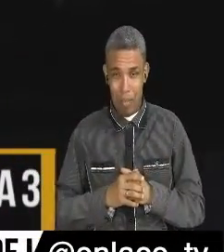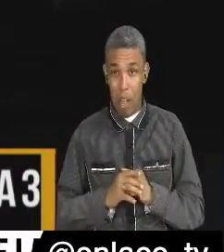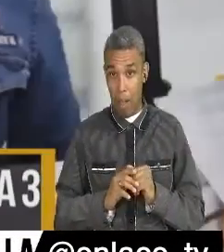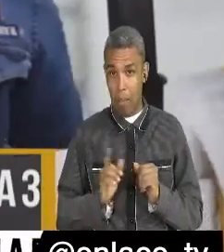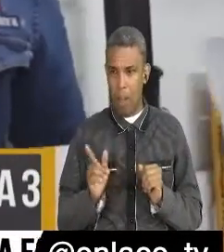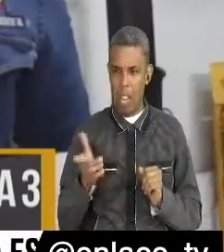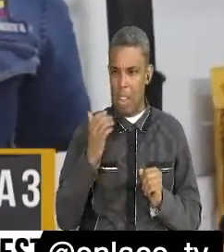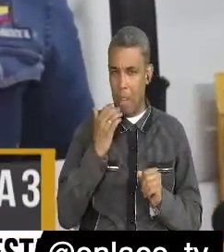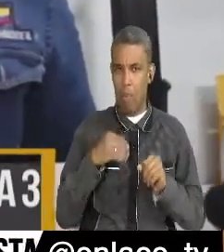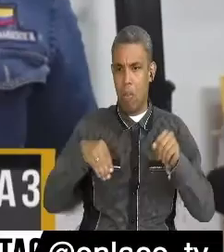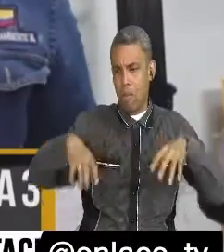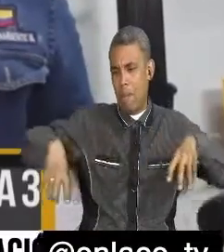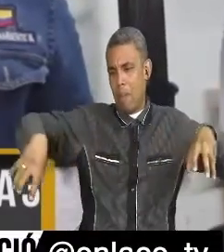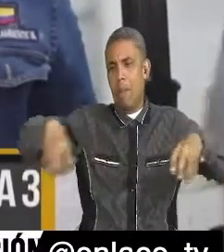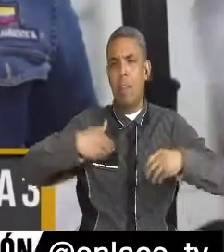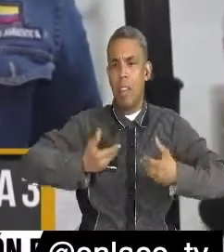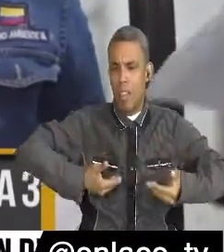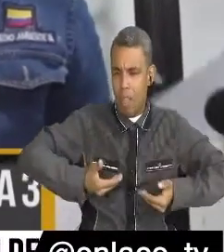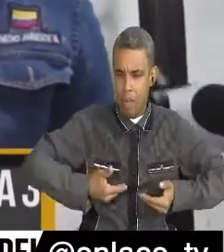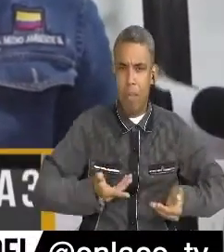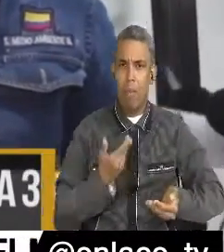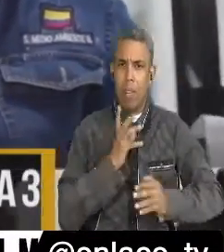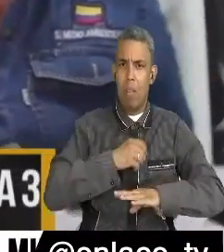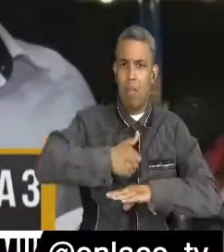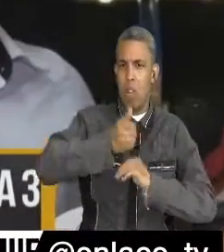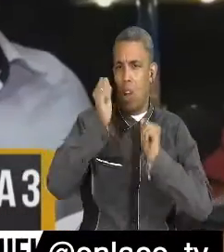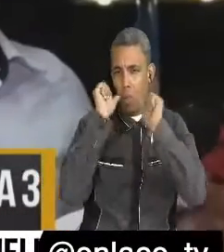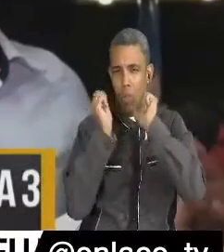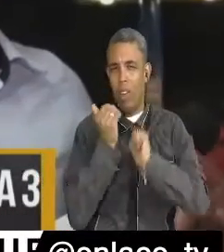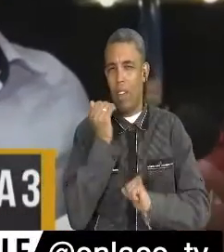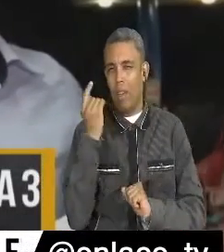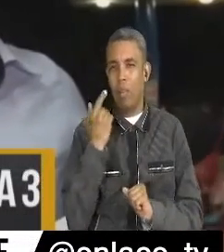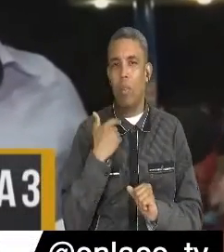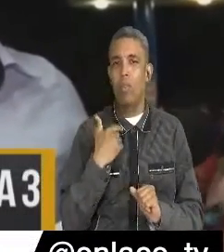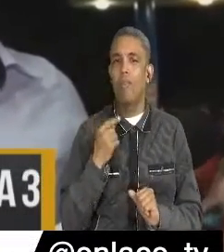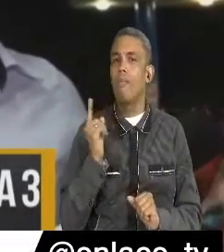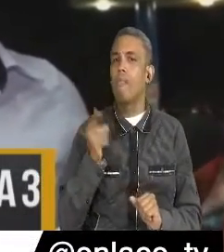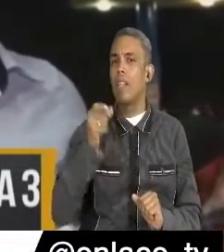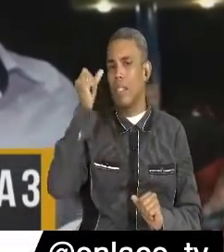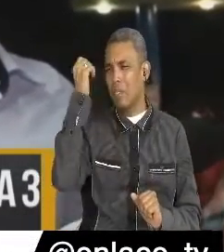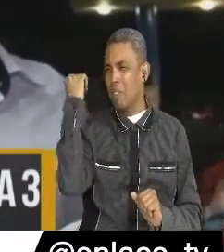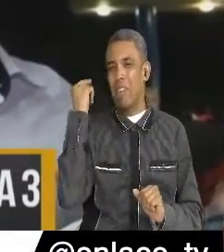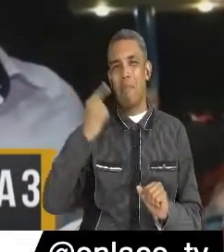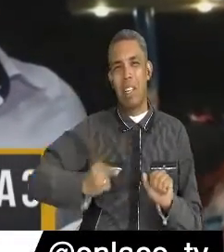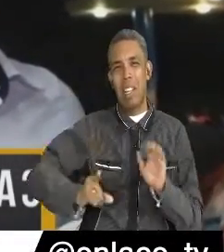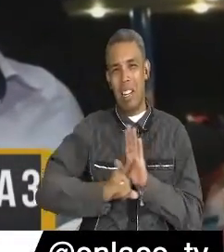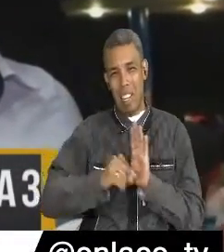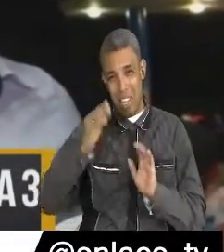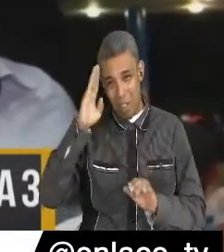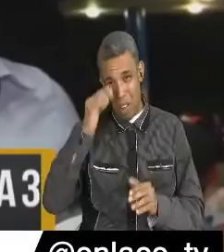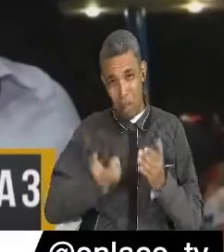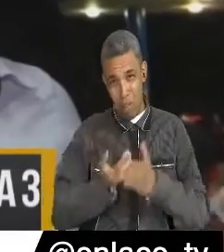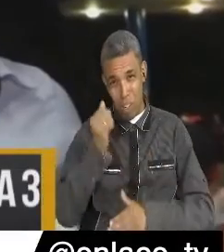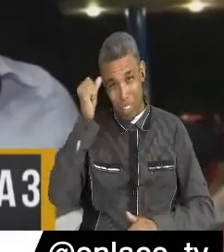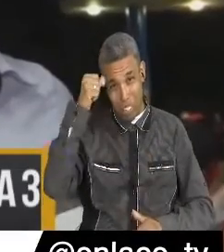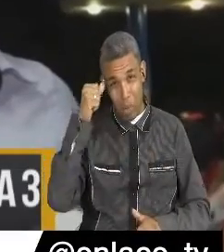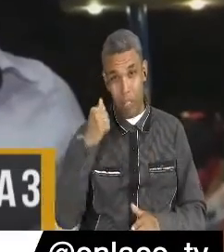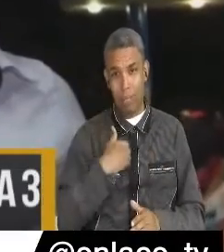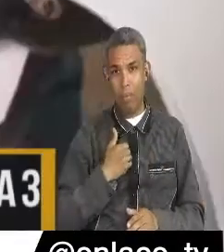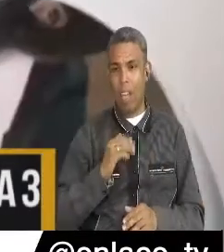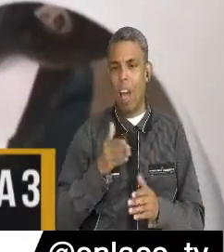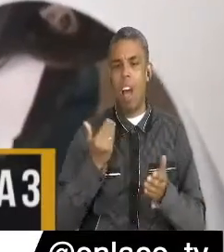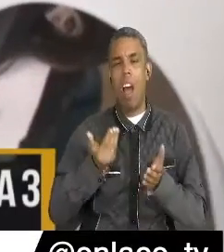residencial. Por consiguiente, hasta las 9 de la noche, ¿sí? Que es el horario diurno, hasta debe tener